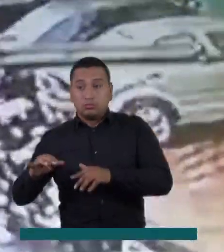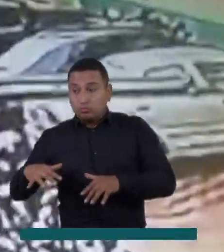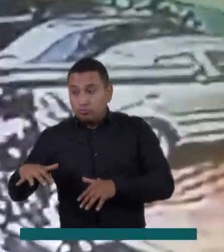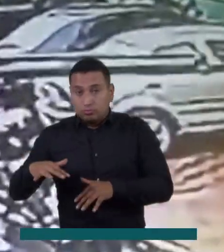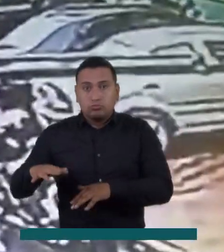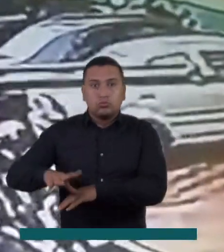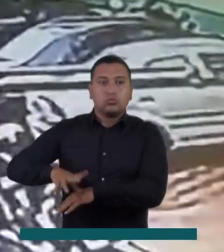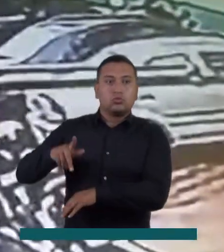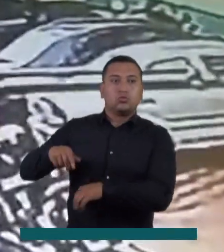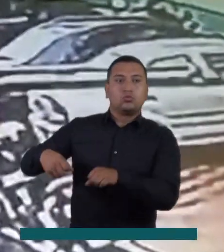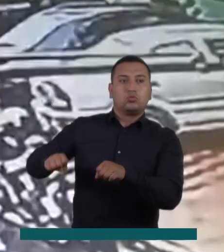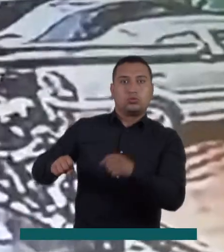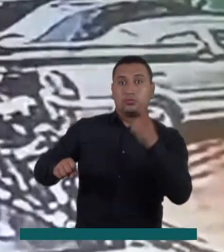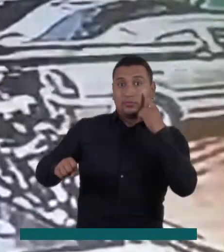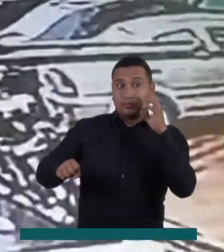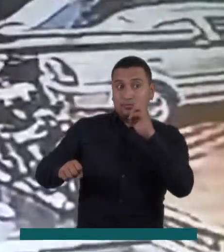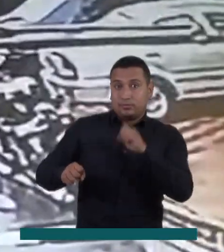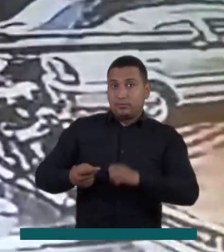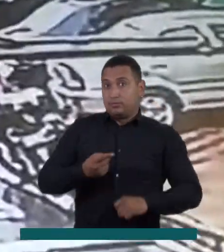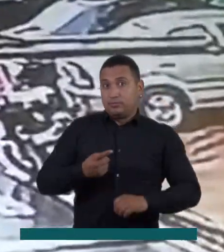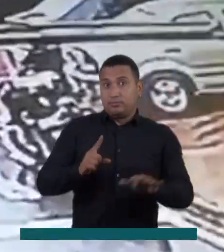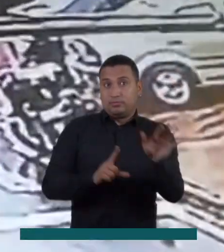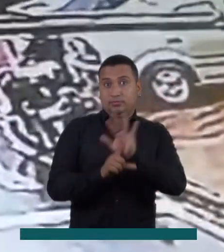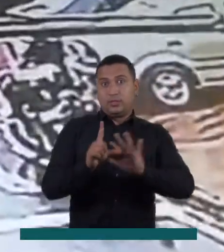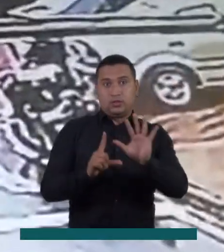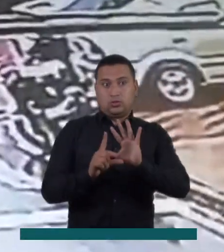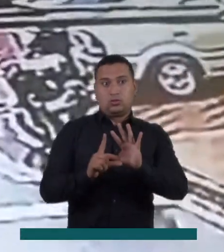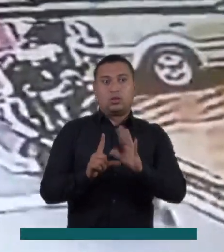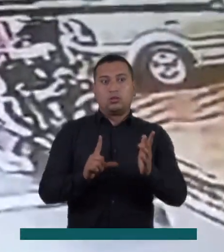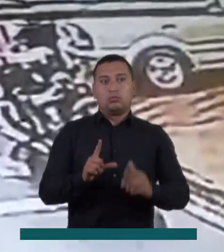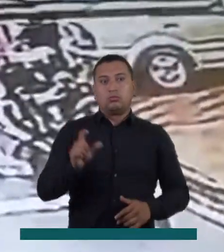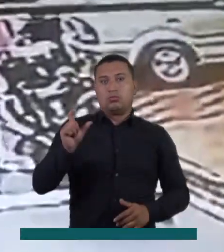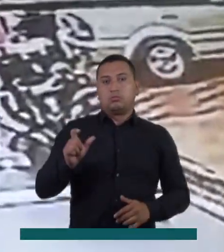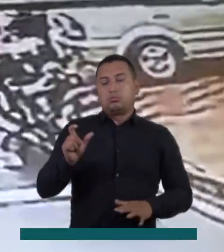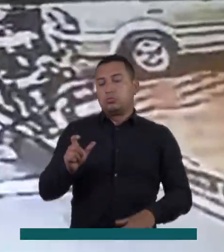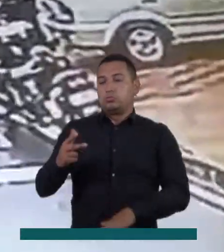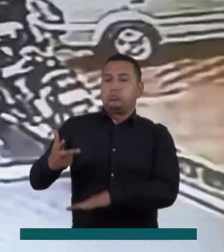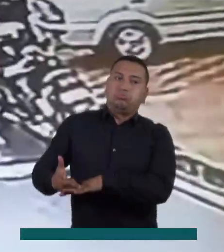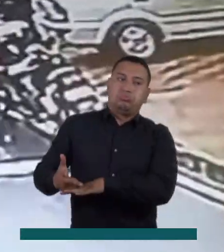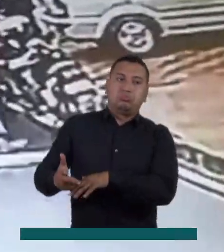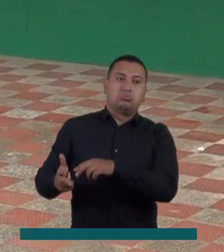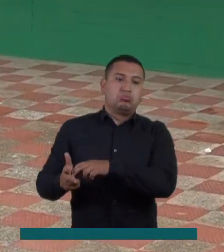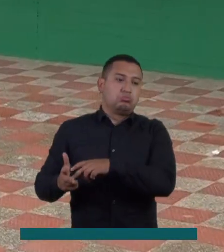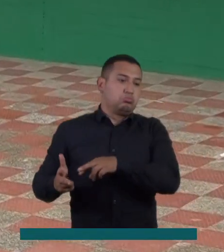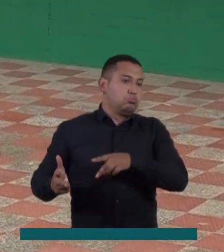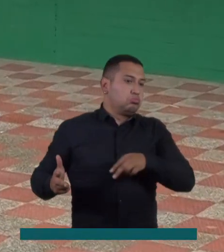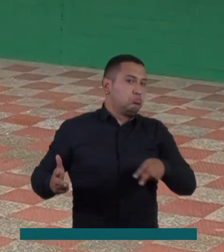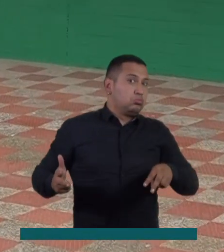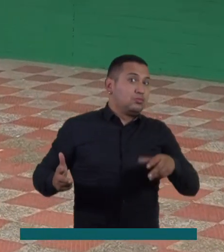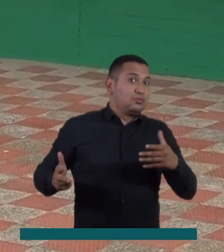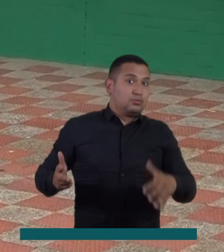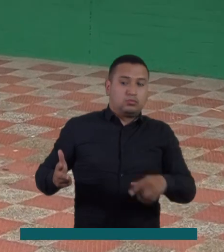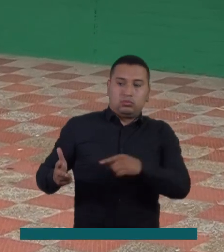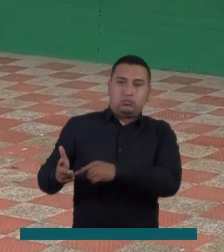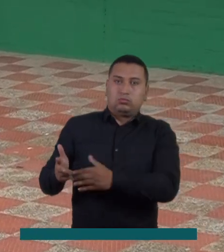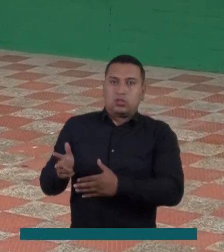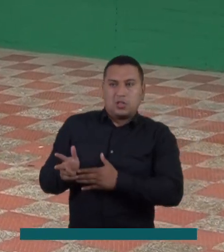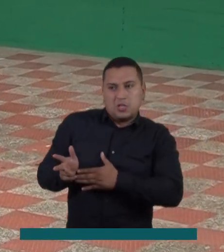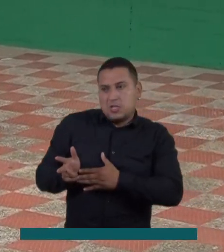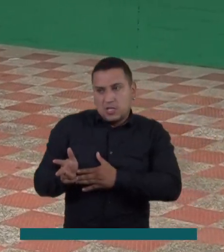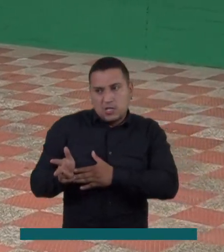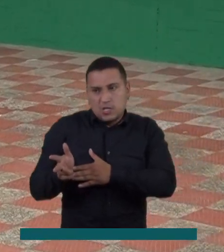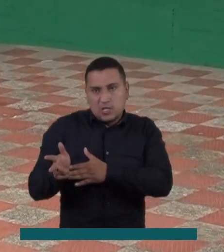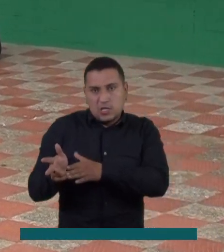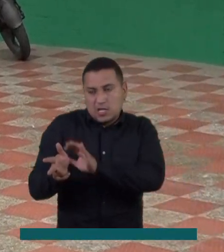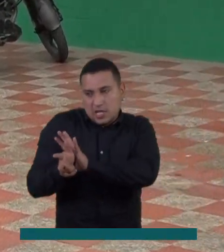que su propietario, tal y como se observa en un video, la dejara estacionada en este sitio. El rodante fue llevado empujado por